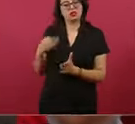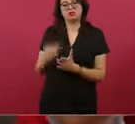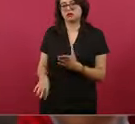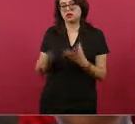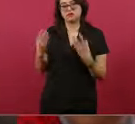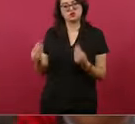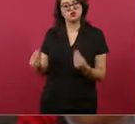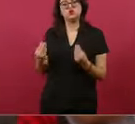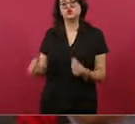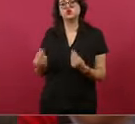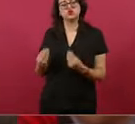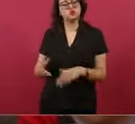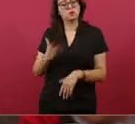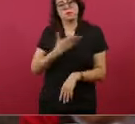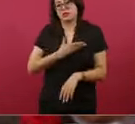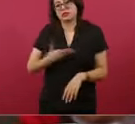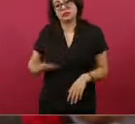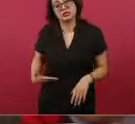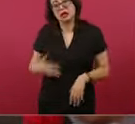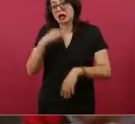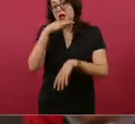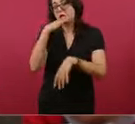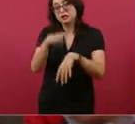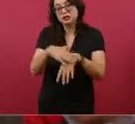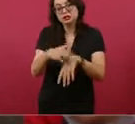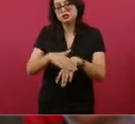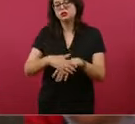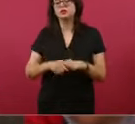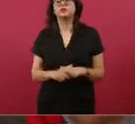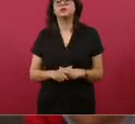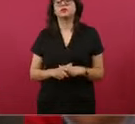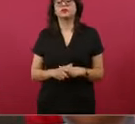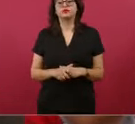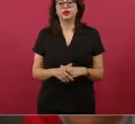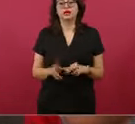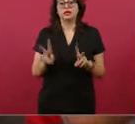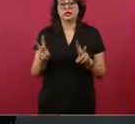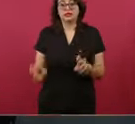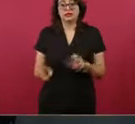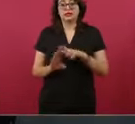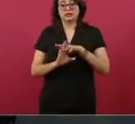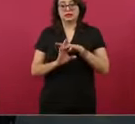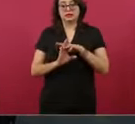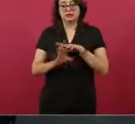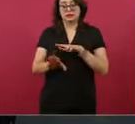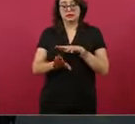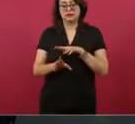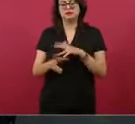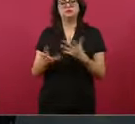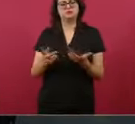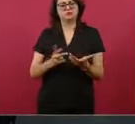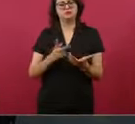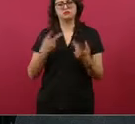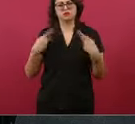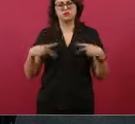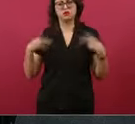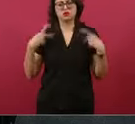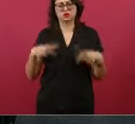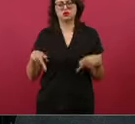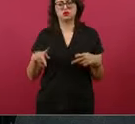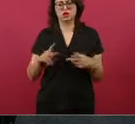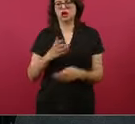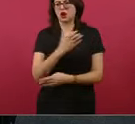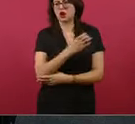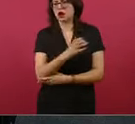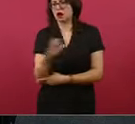por ejemplo, en el asunto de migración, los campesinos ven muy bien este programa, pero es insuficiente